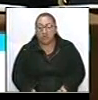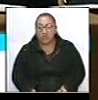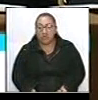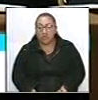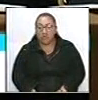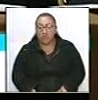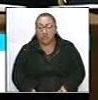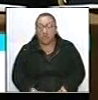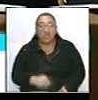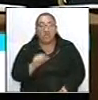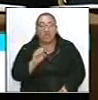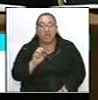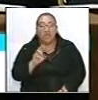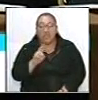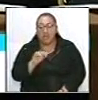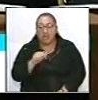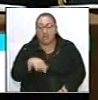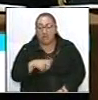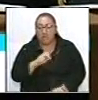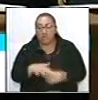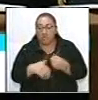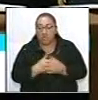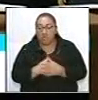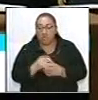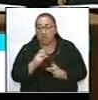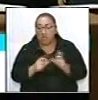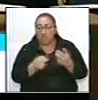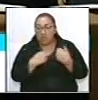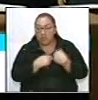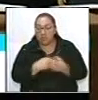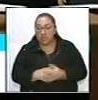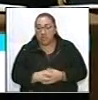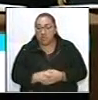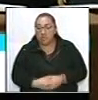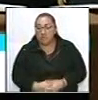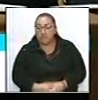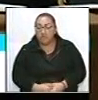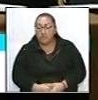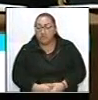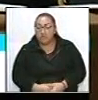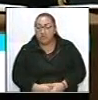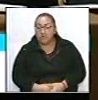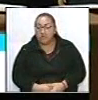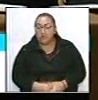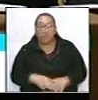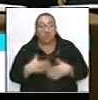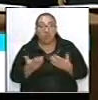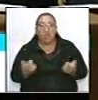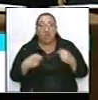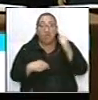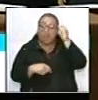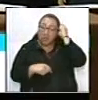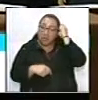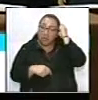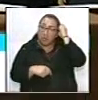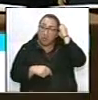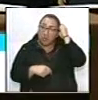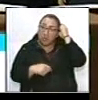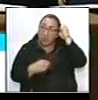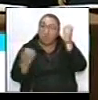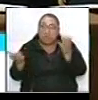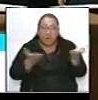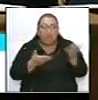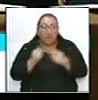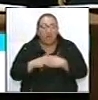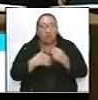del sereno, en este caso de todos los representantes que se encuentran acá, y los que no han podido venir, pero sí nos han dado alcance